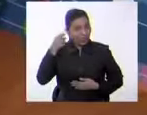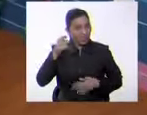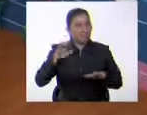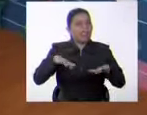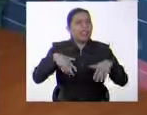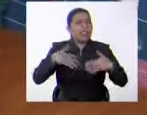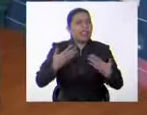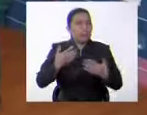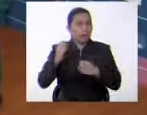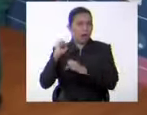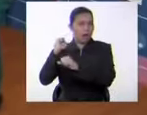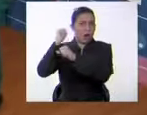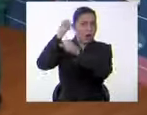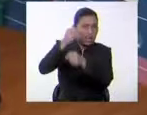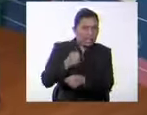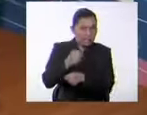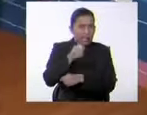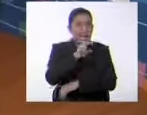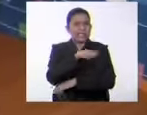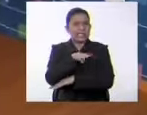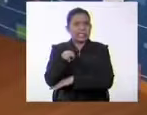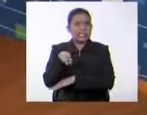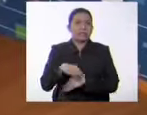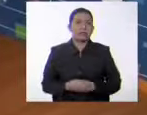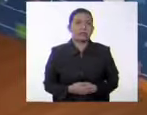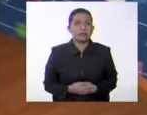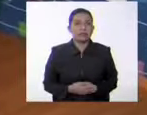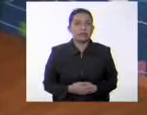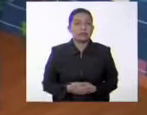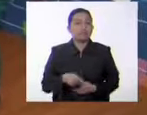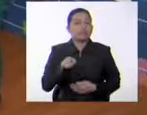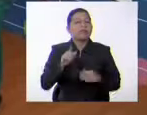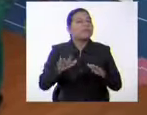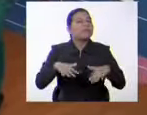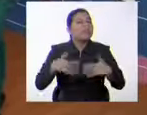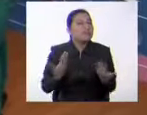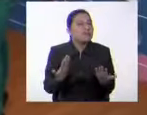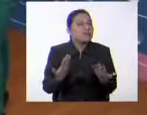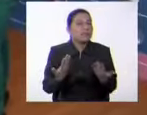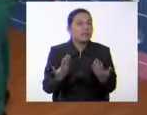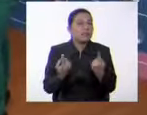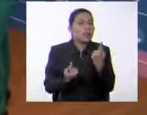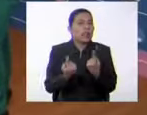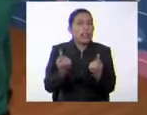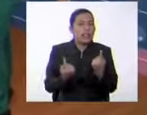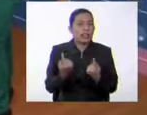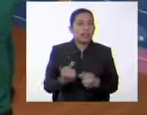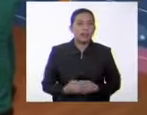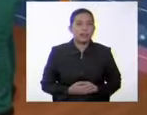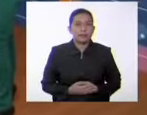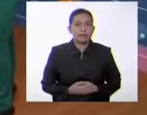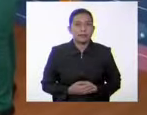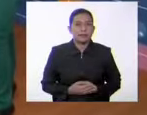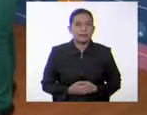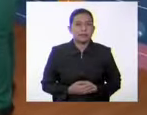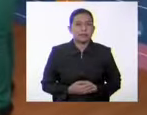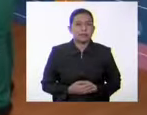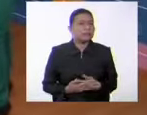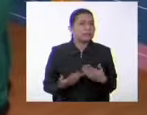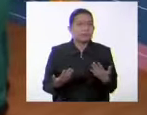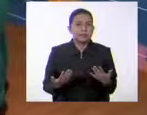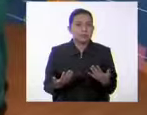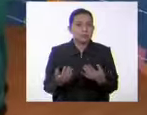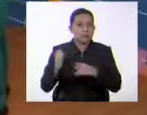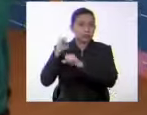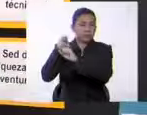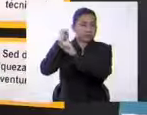conquista, y hoy vamos a decir precisamente esas características. Vamos a hablar que la